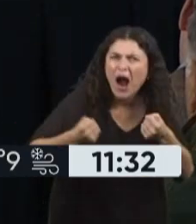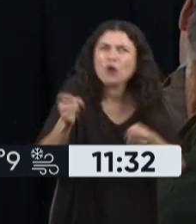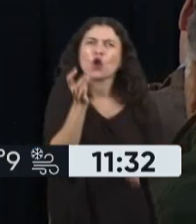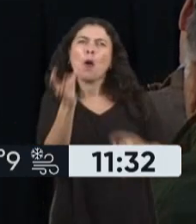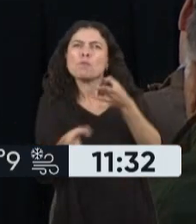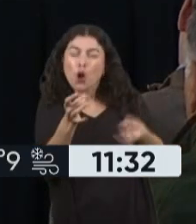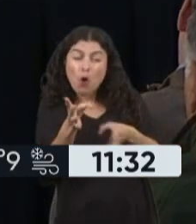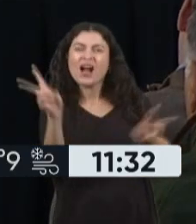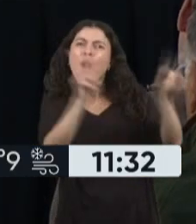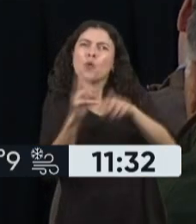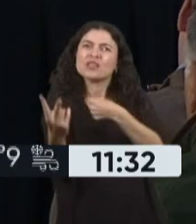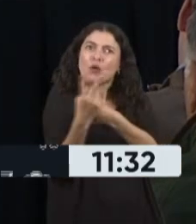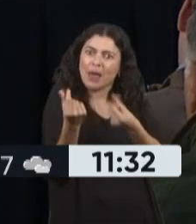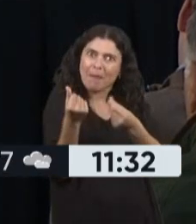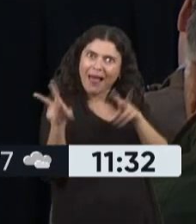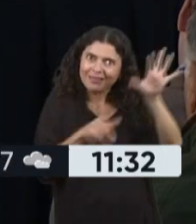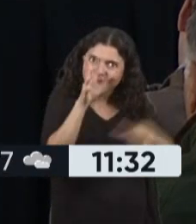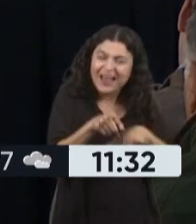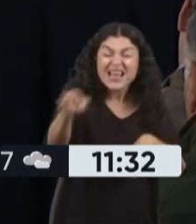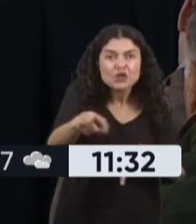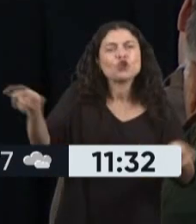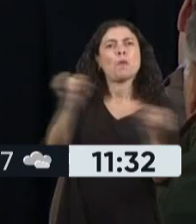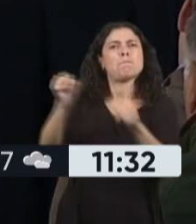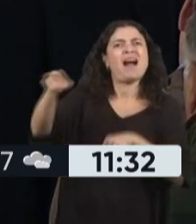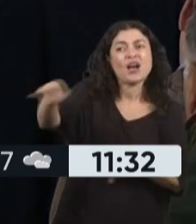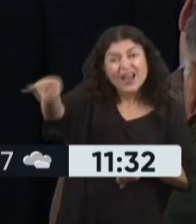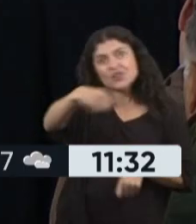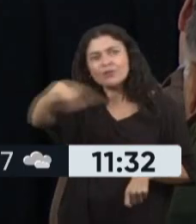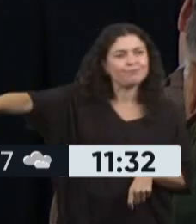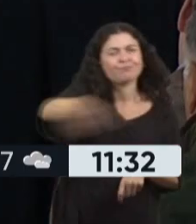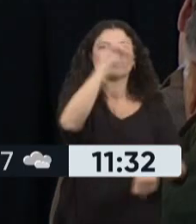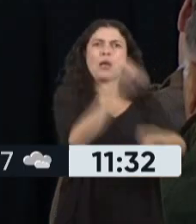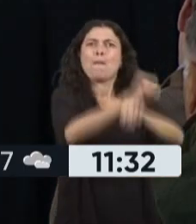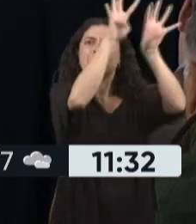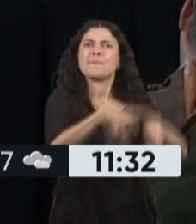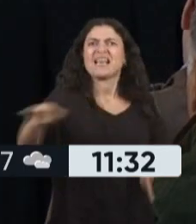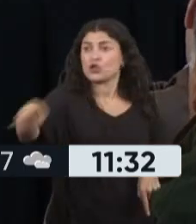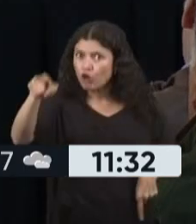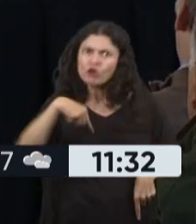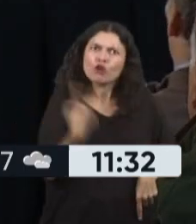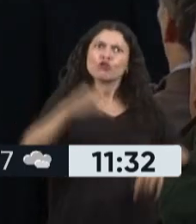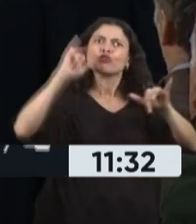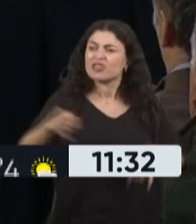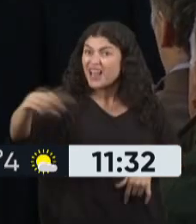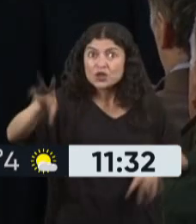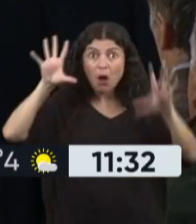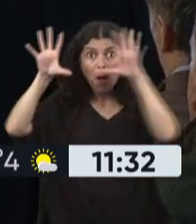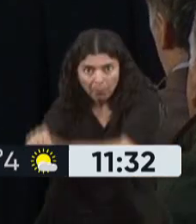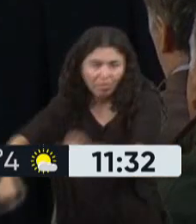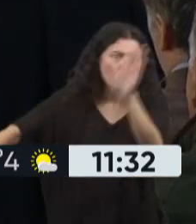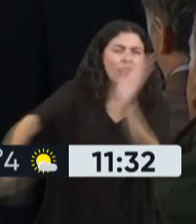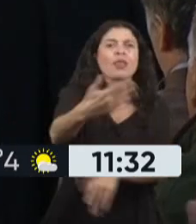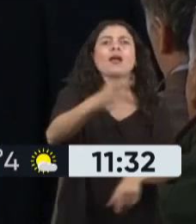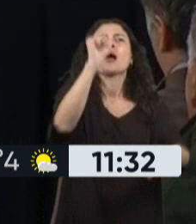sus curros, esos son los malos y esos son los que tienen que ir presos. Y los vamos a meter presos. Vamos a defender a la